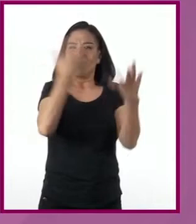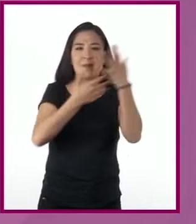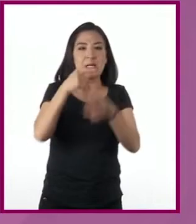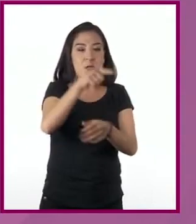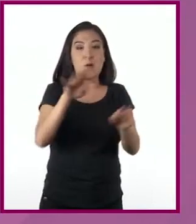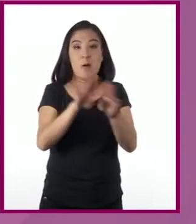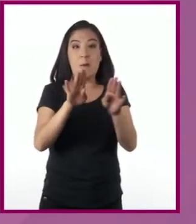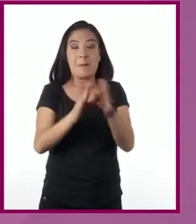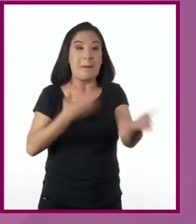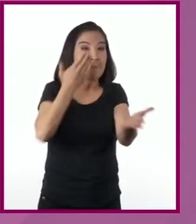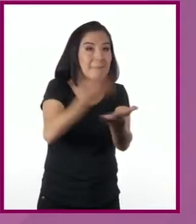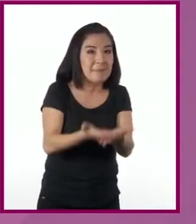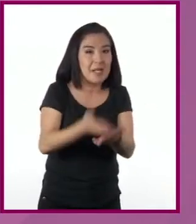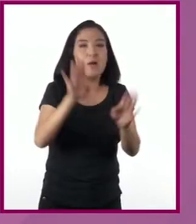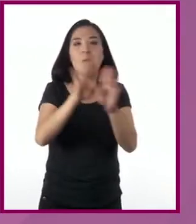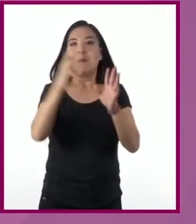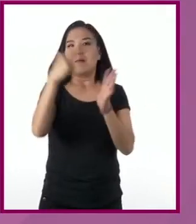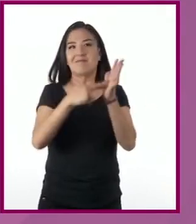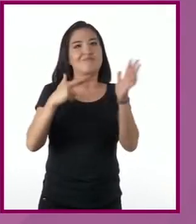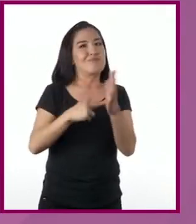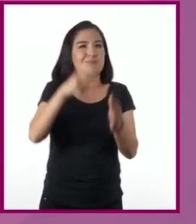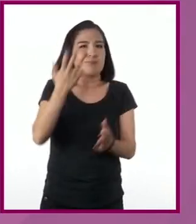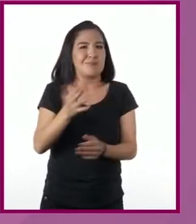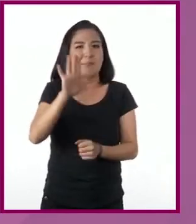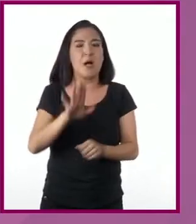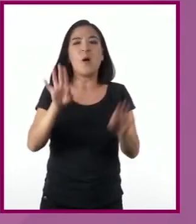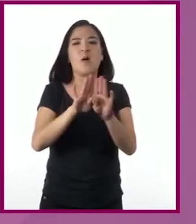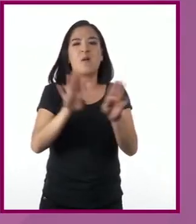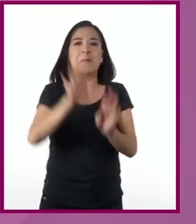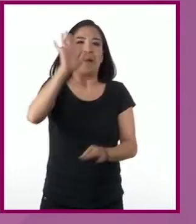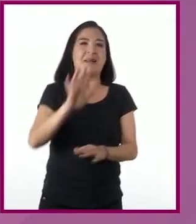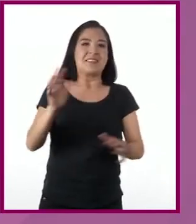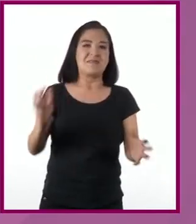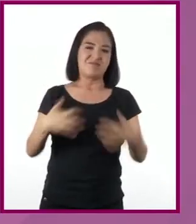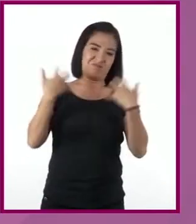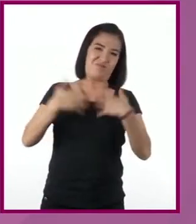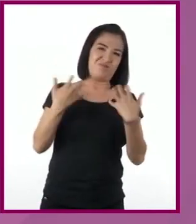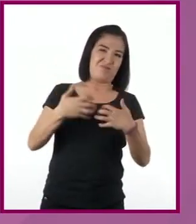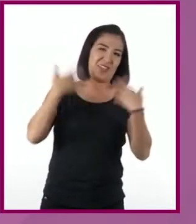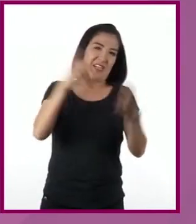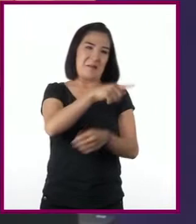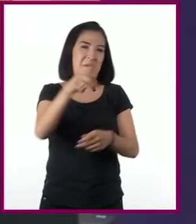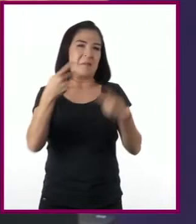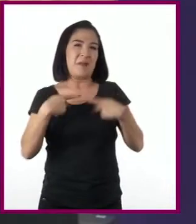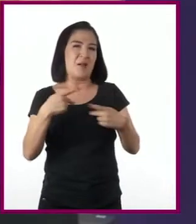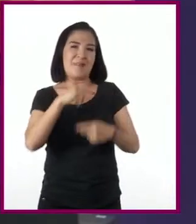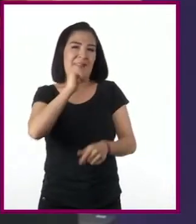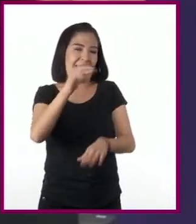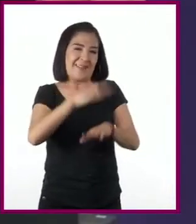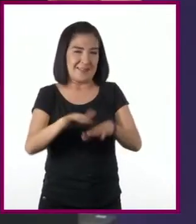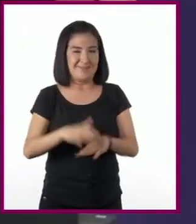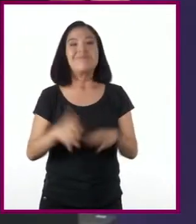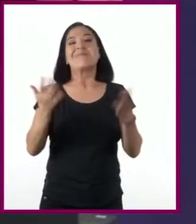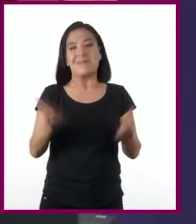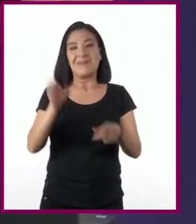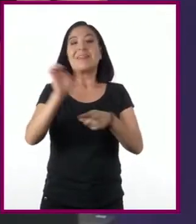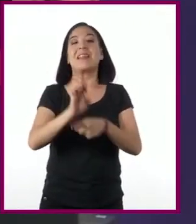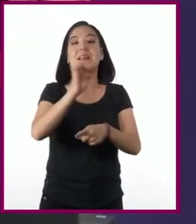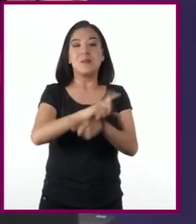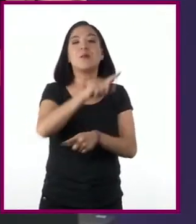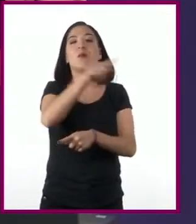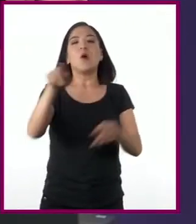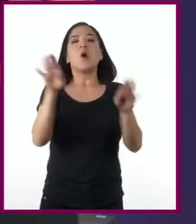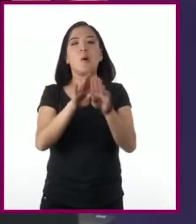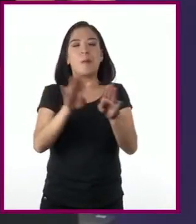parece una petición o una regla, sino una queja hacia aquella persona que no lo hizo. Entonces, arreglemos el